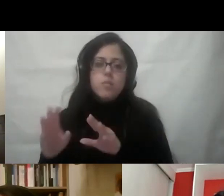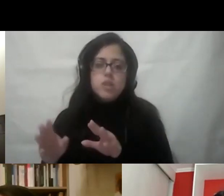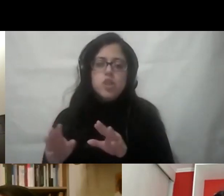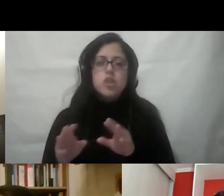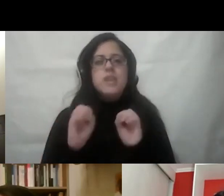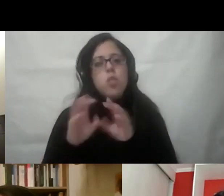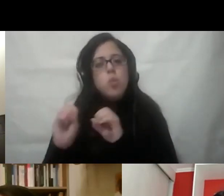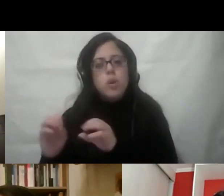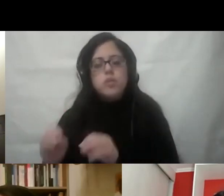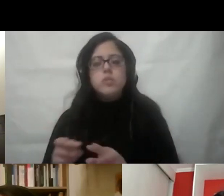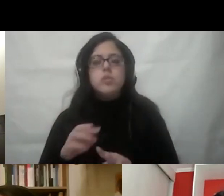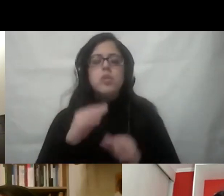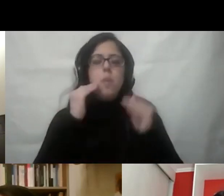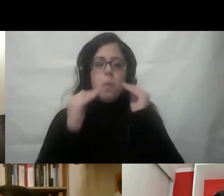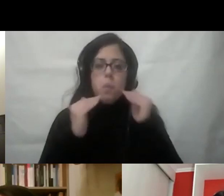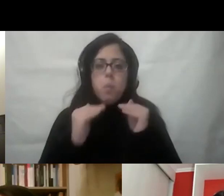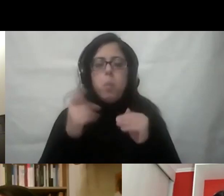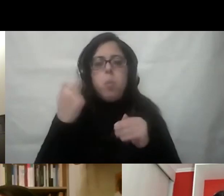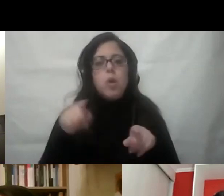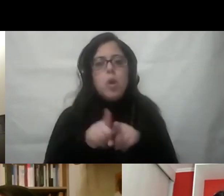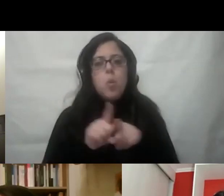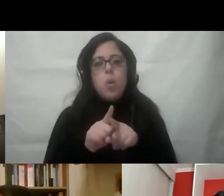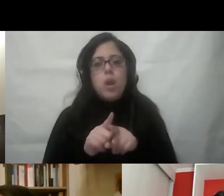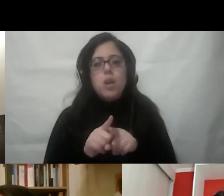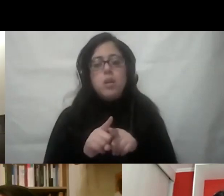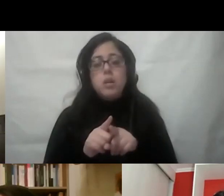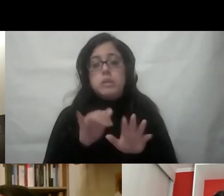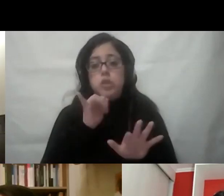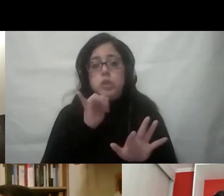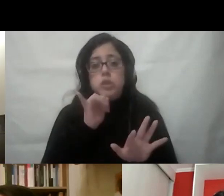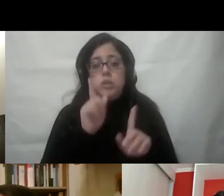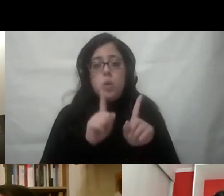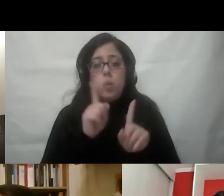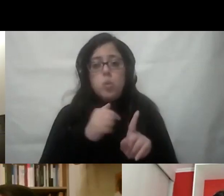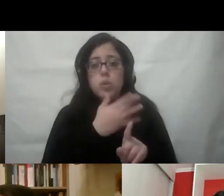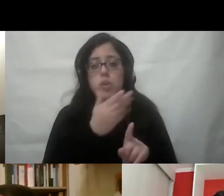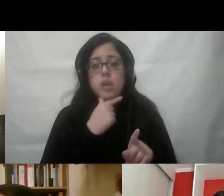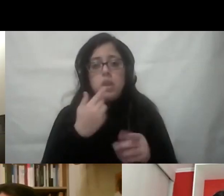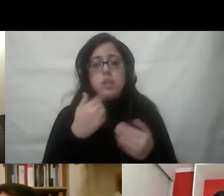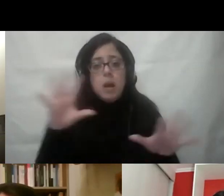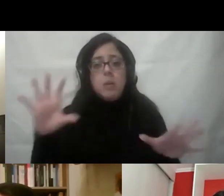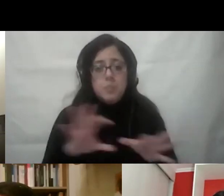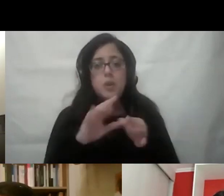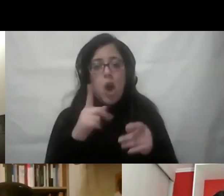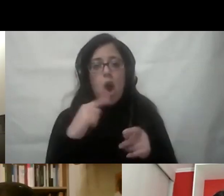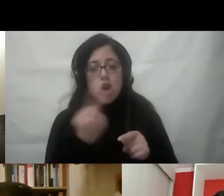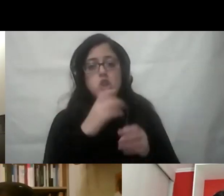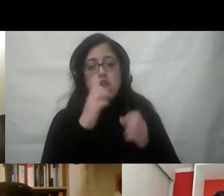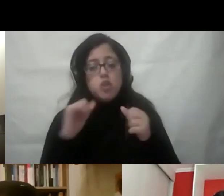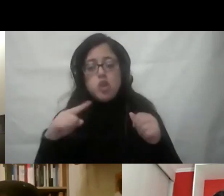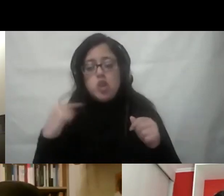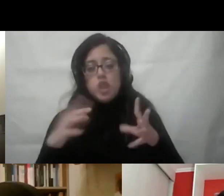parvularia, pero debo reconocer que no trabajo en ese nivel. Si hay alguien que quiere unirse a nuestro equipo, nosotros felices.